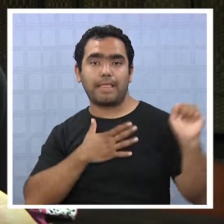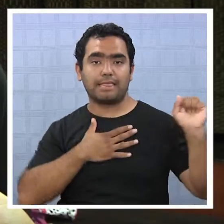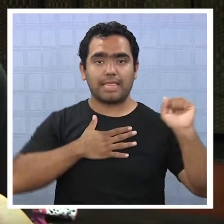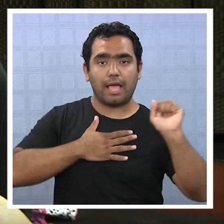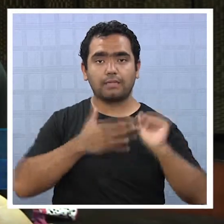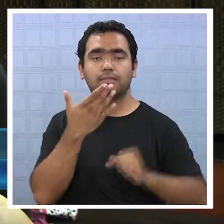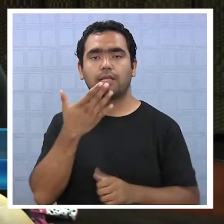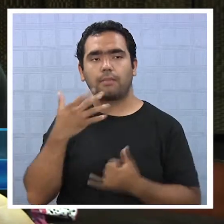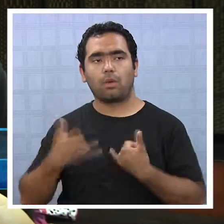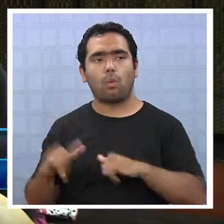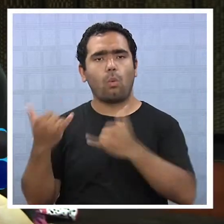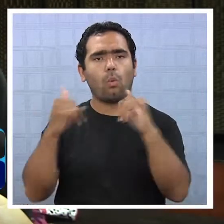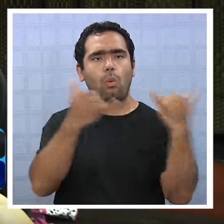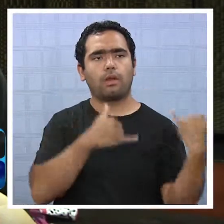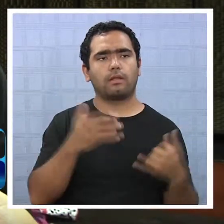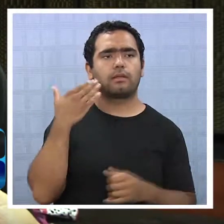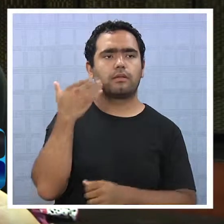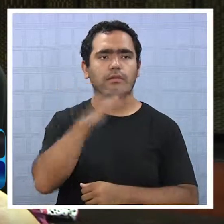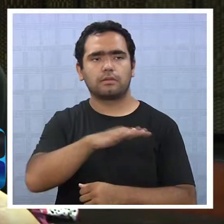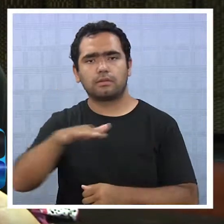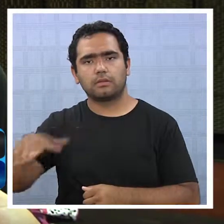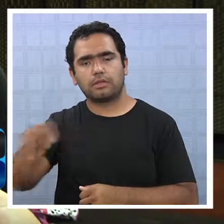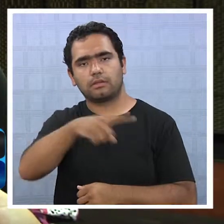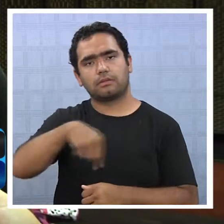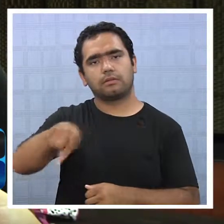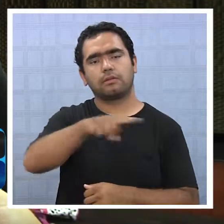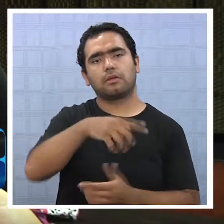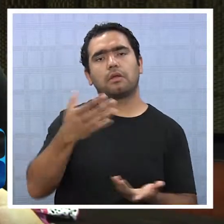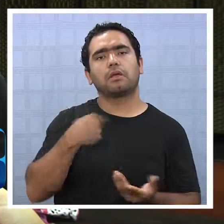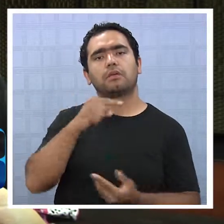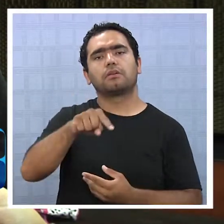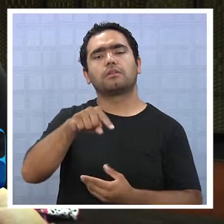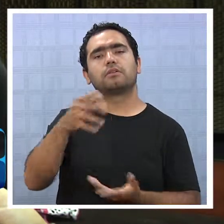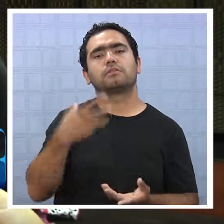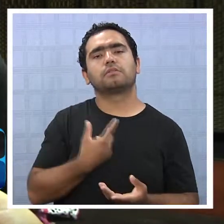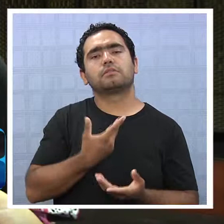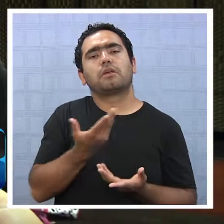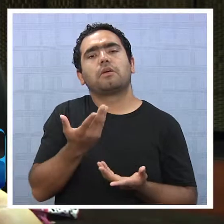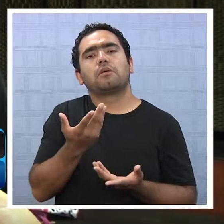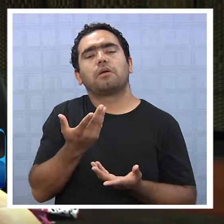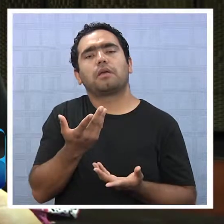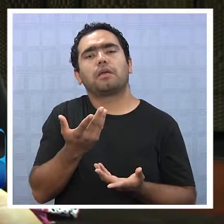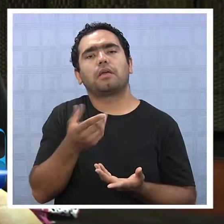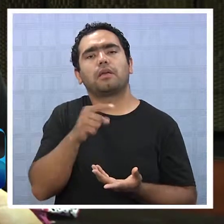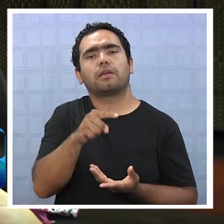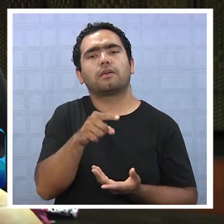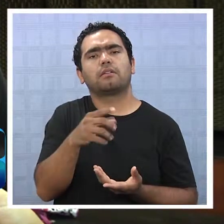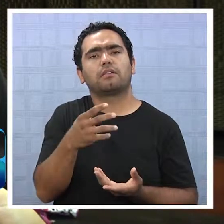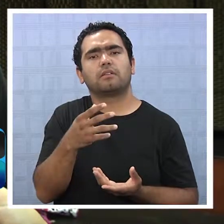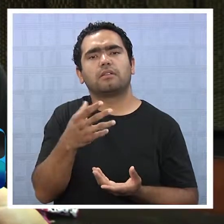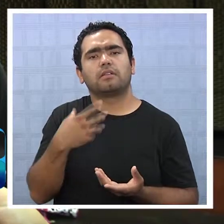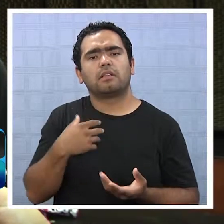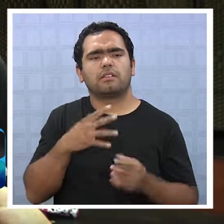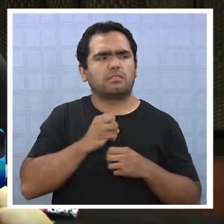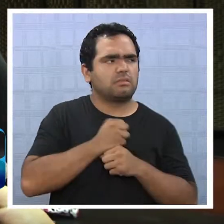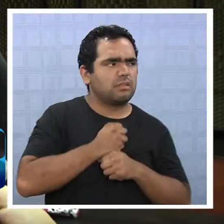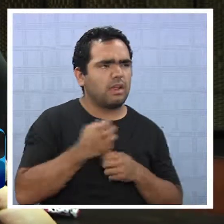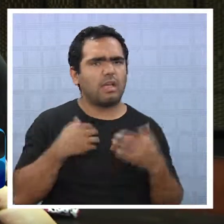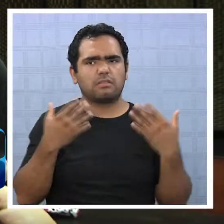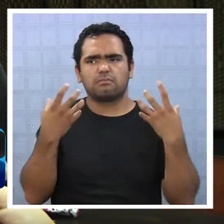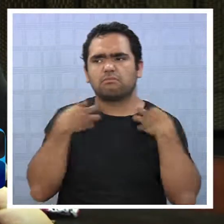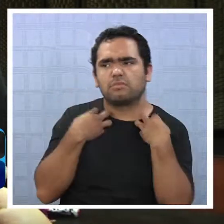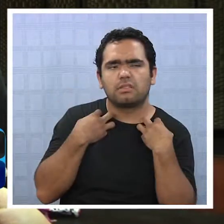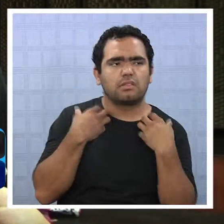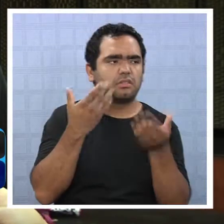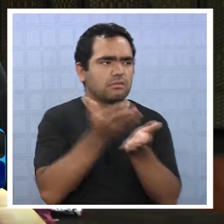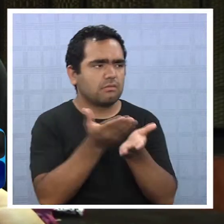tratamos lo que es la danza, los juegos, tratamos de que los niños simplemente se despojen un poco de lo que es, de repente